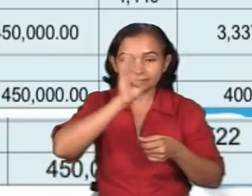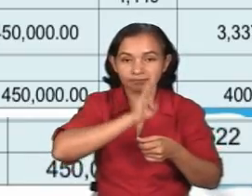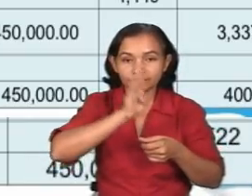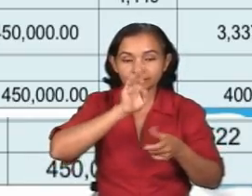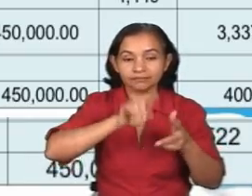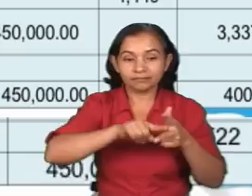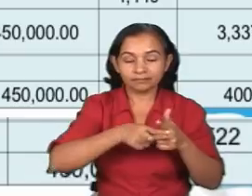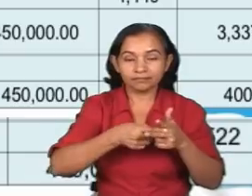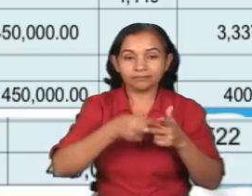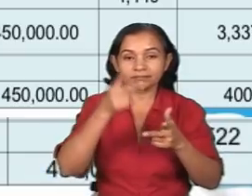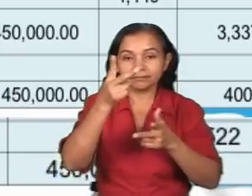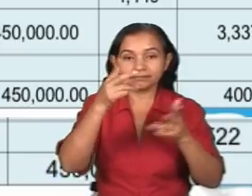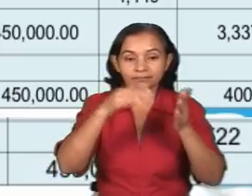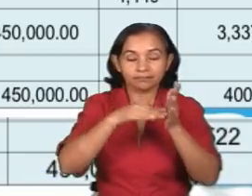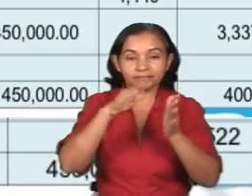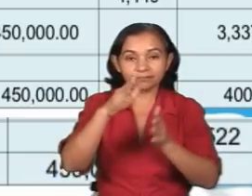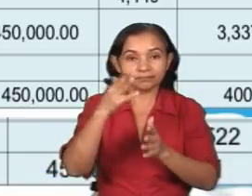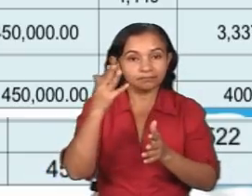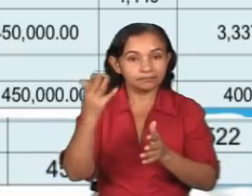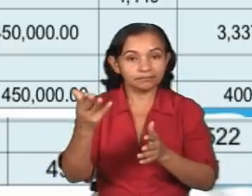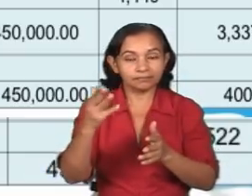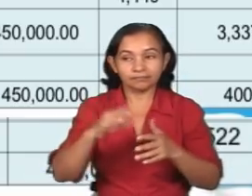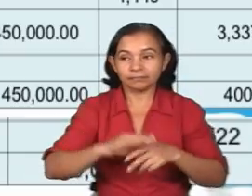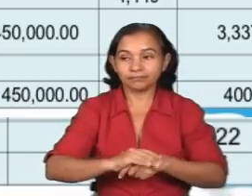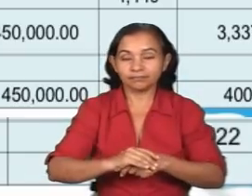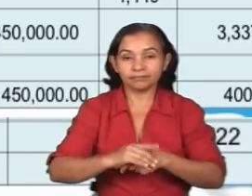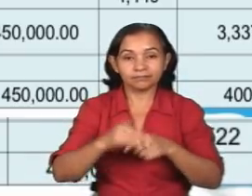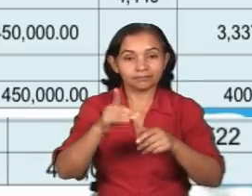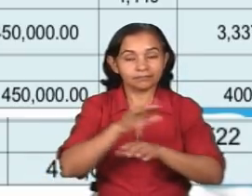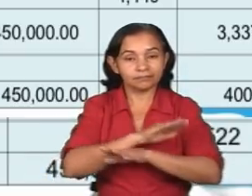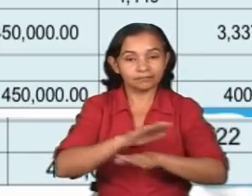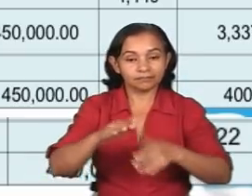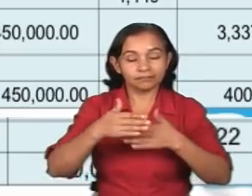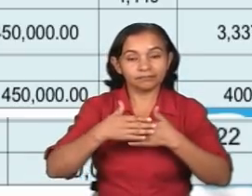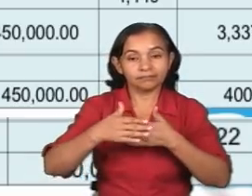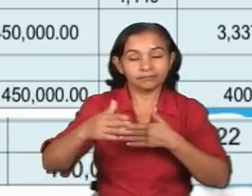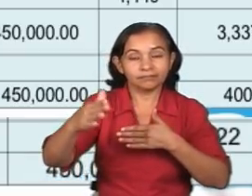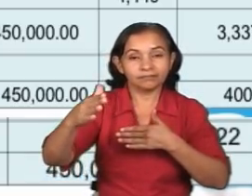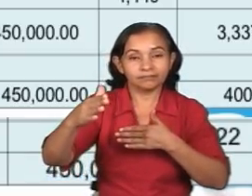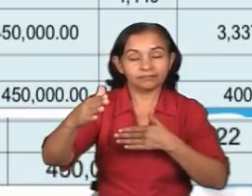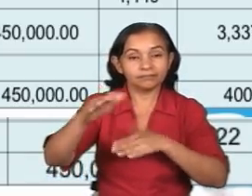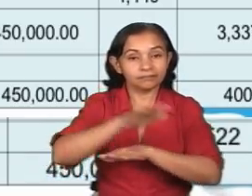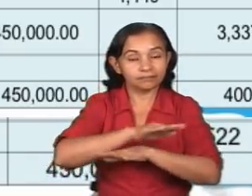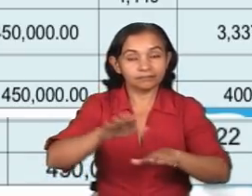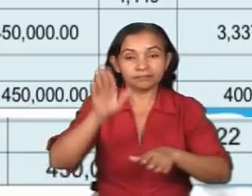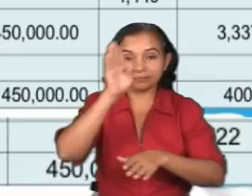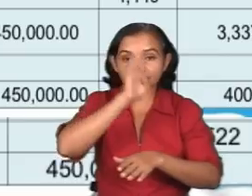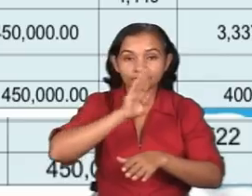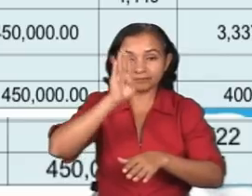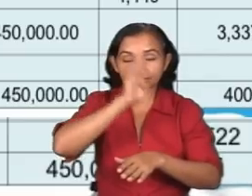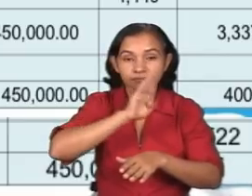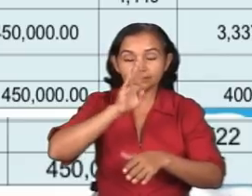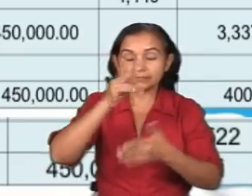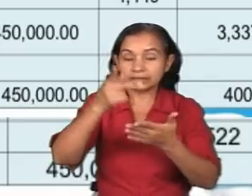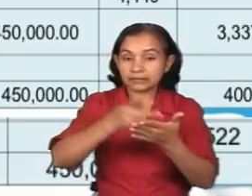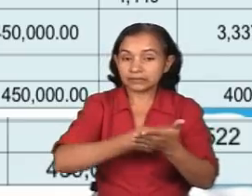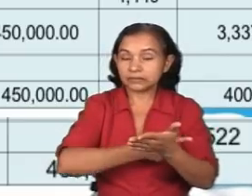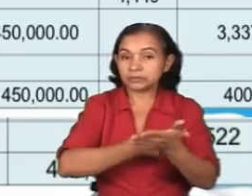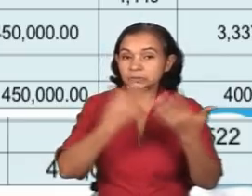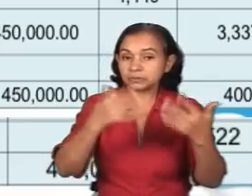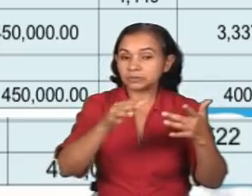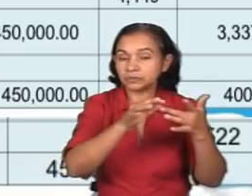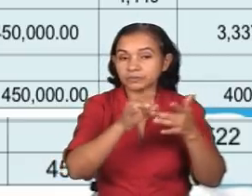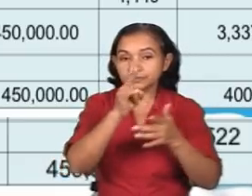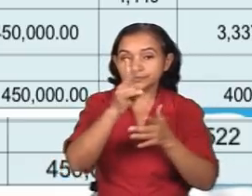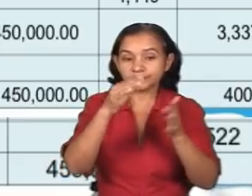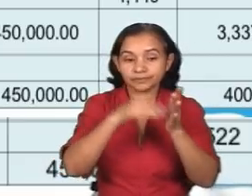iniciamos el próximo año. ¿Y eso concluye en qué periodo? El alcantarillado de Bluefield es un proyecto muy grande, lo pensamos iniciar en